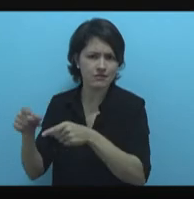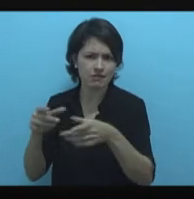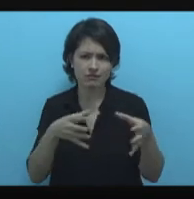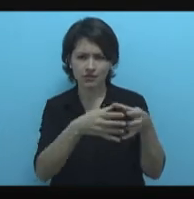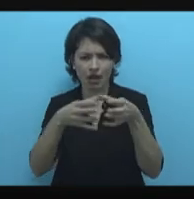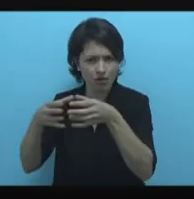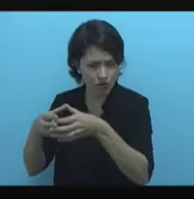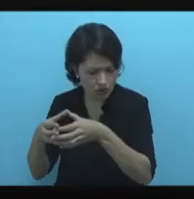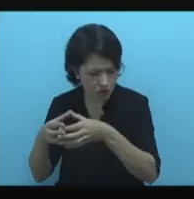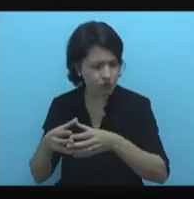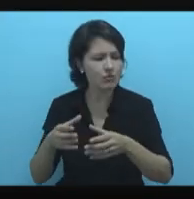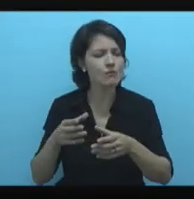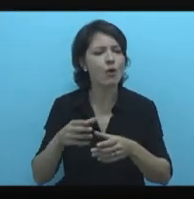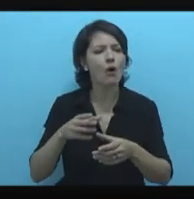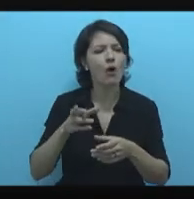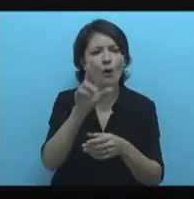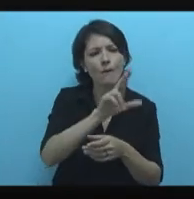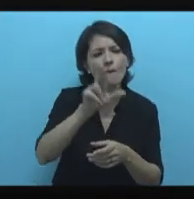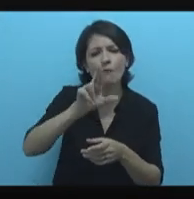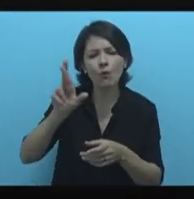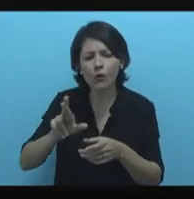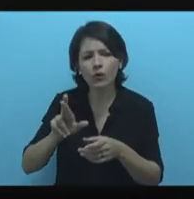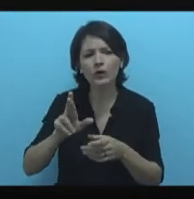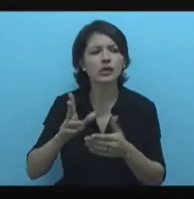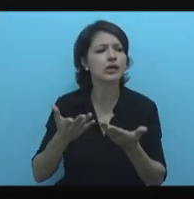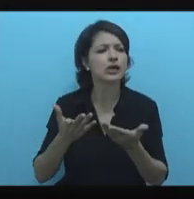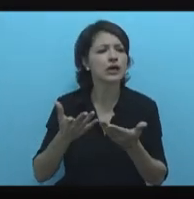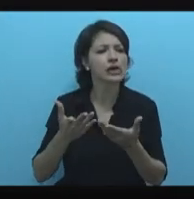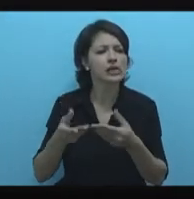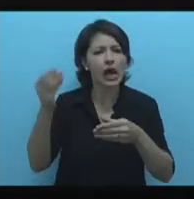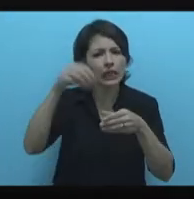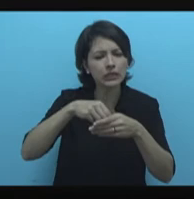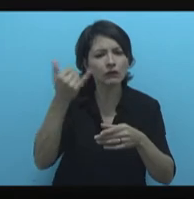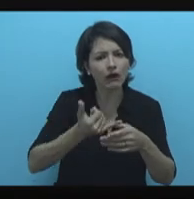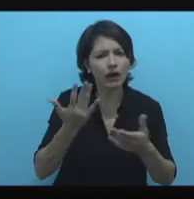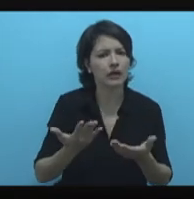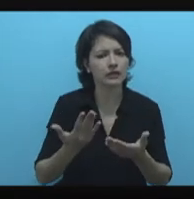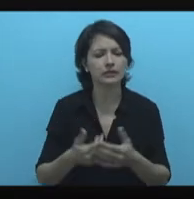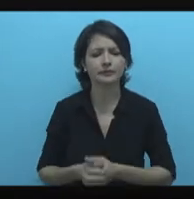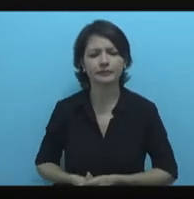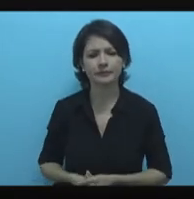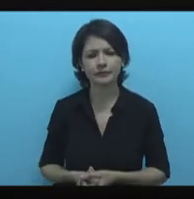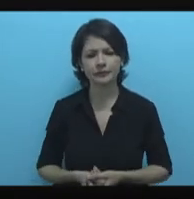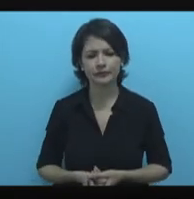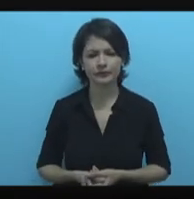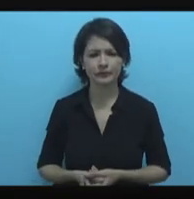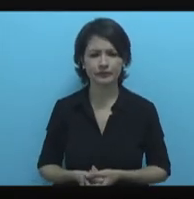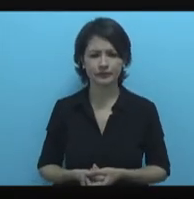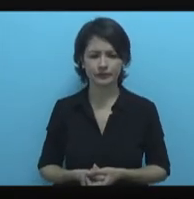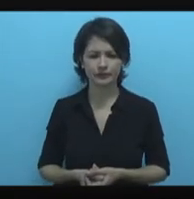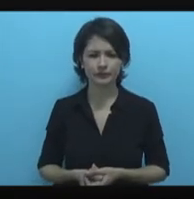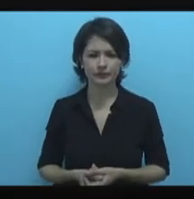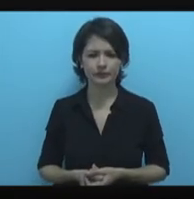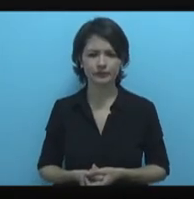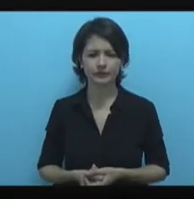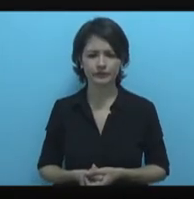que hoy están teniendo mucha vigencia por las problemáticas también que tenemos en esta crisis que estamos atravesando